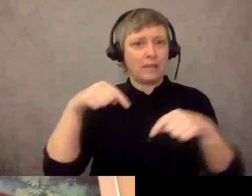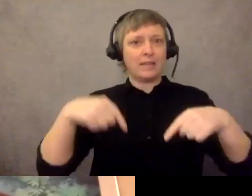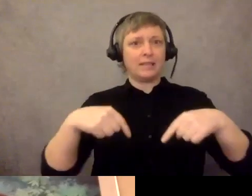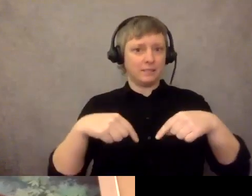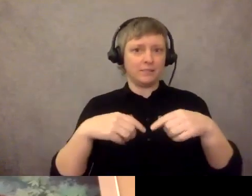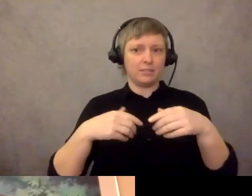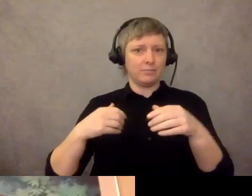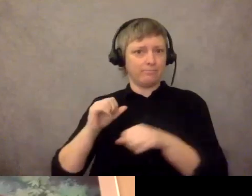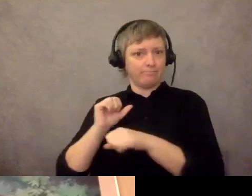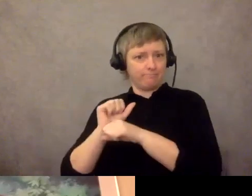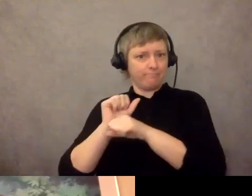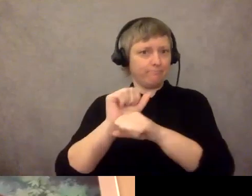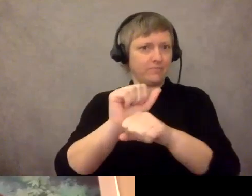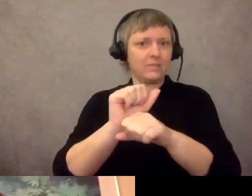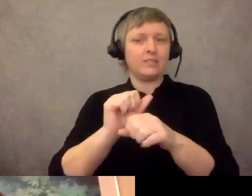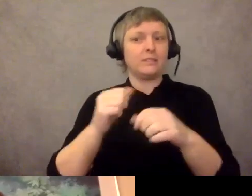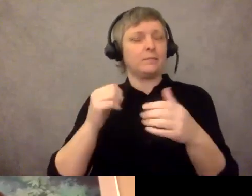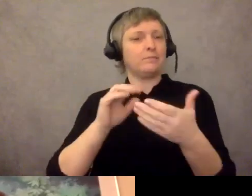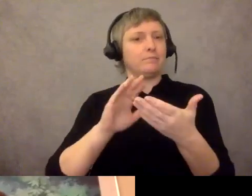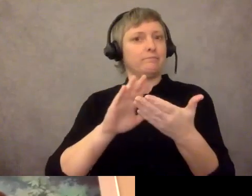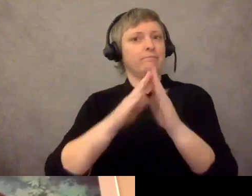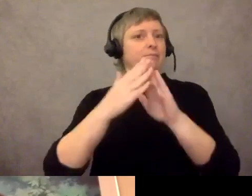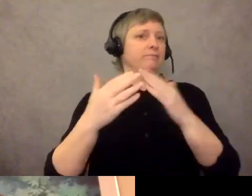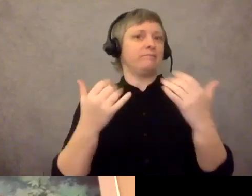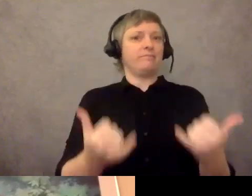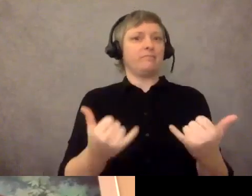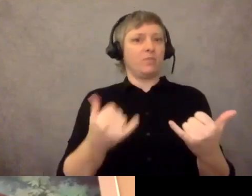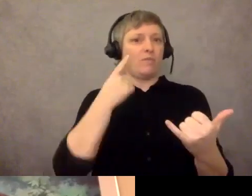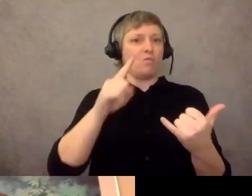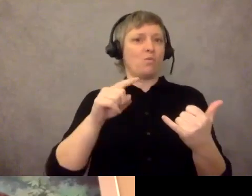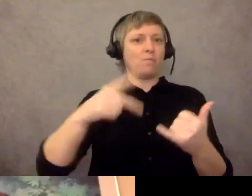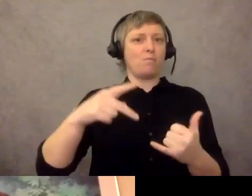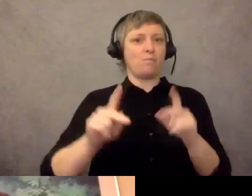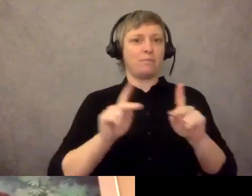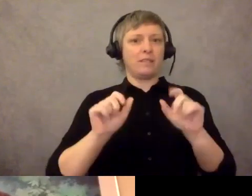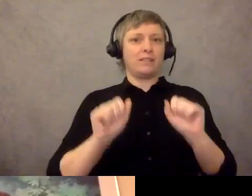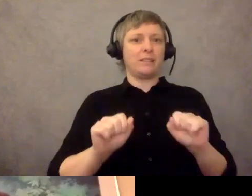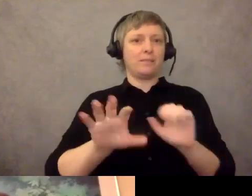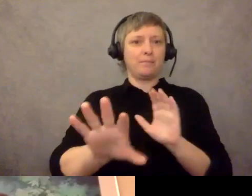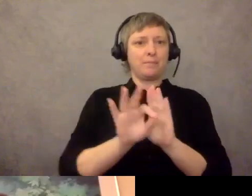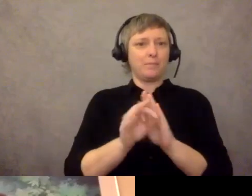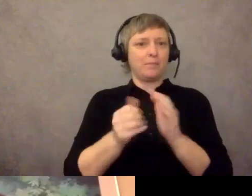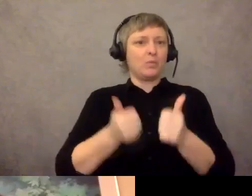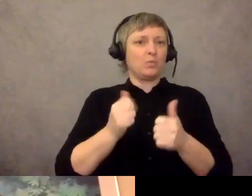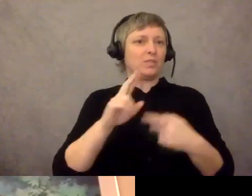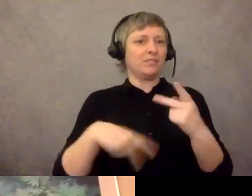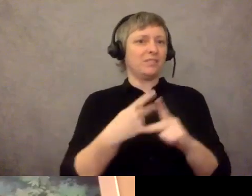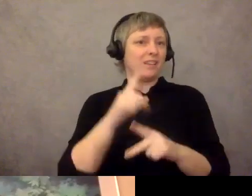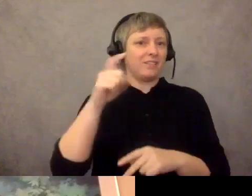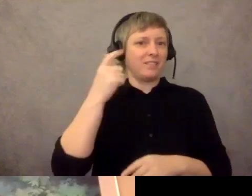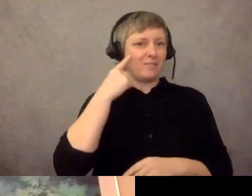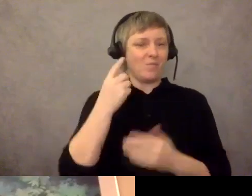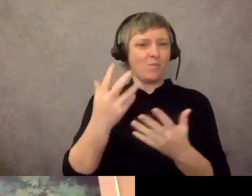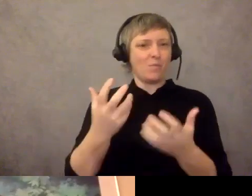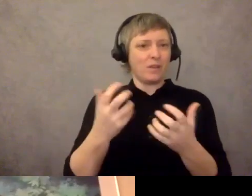oportunidad de elegir otra forma de gobierno. Así que vamos a estar esperando esos resultados finales,